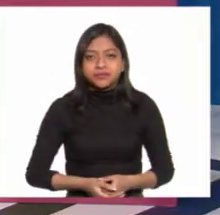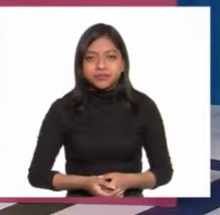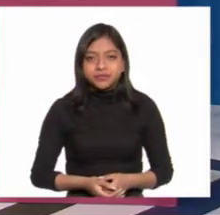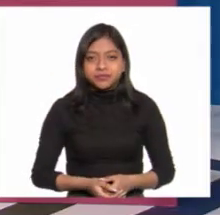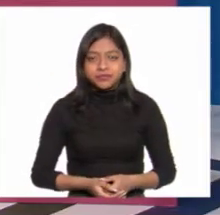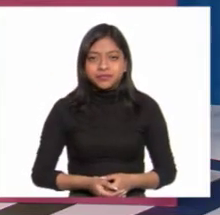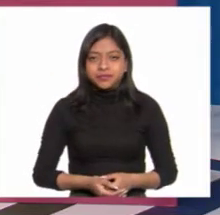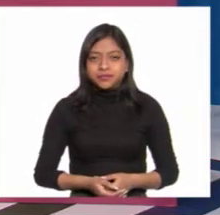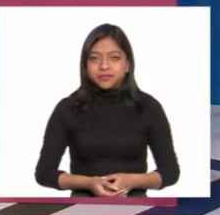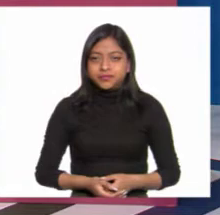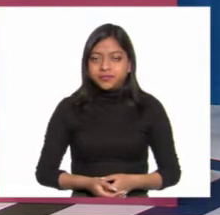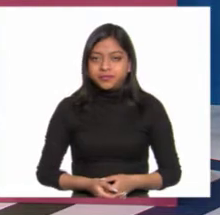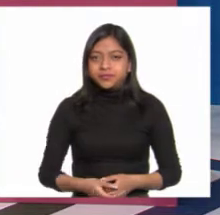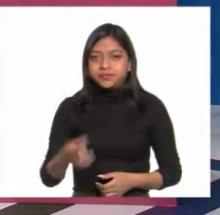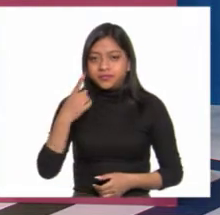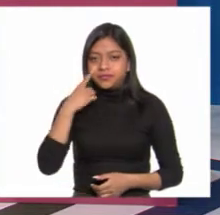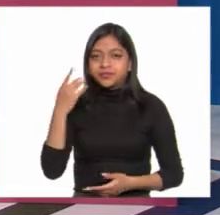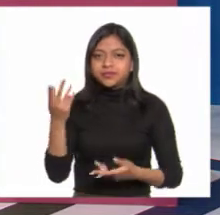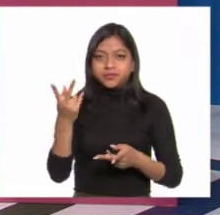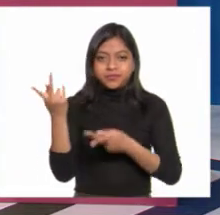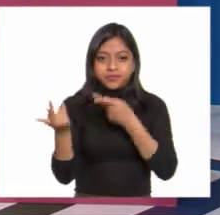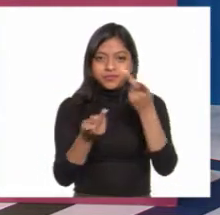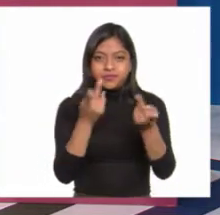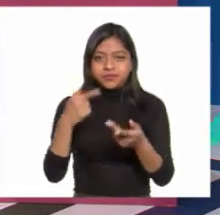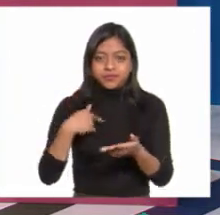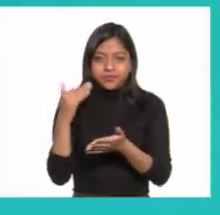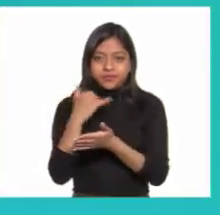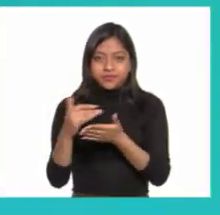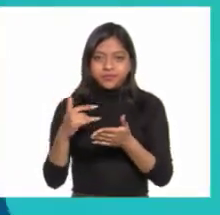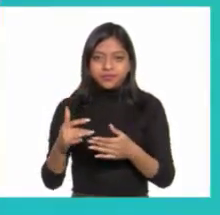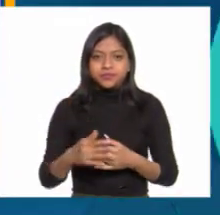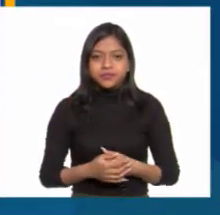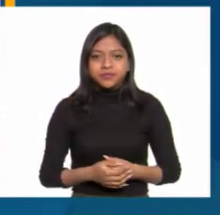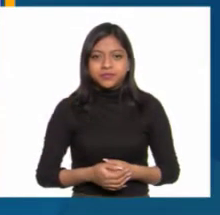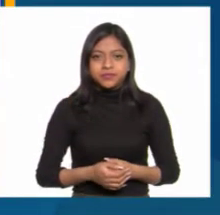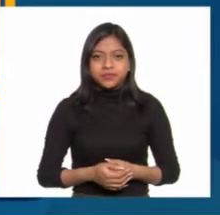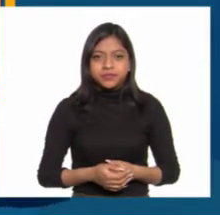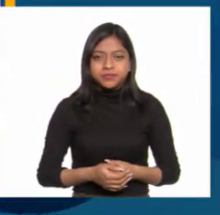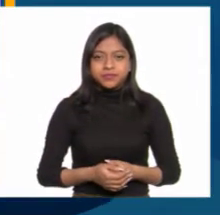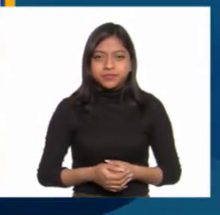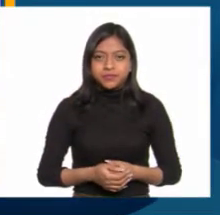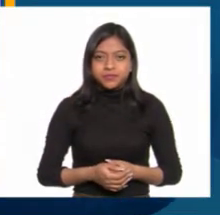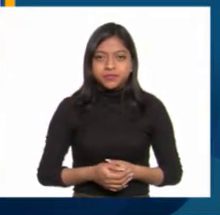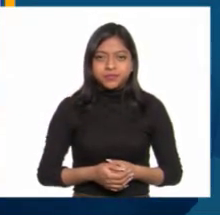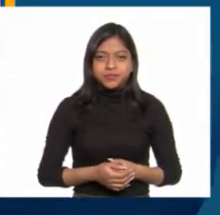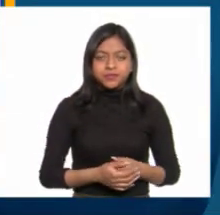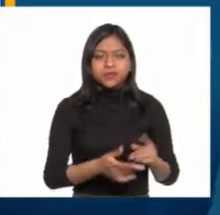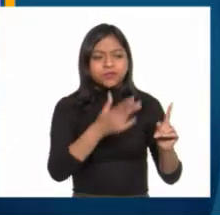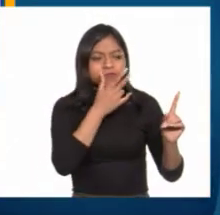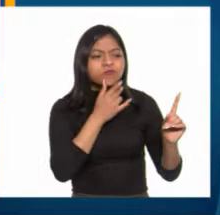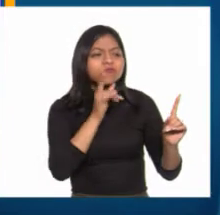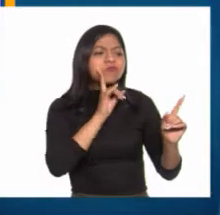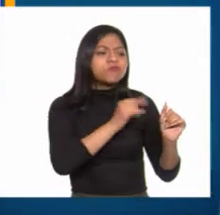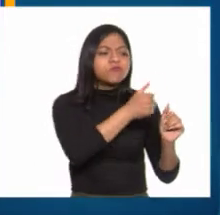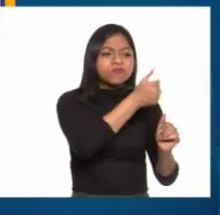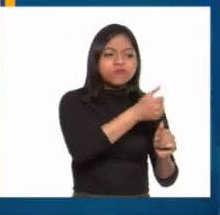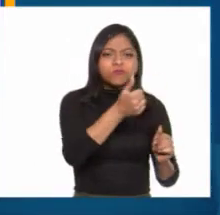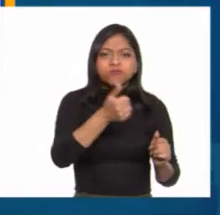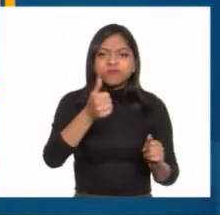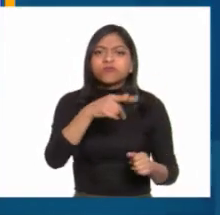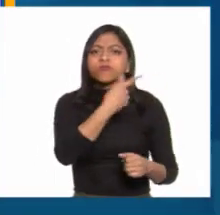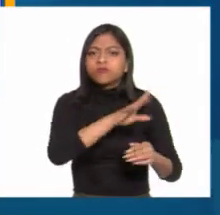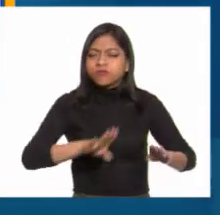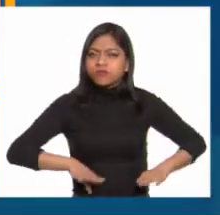¿nos compartes, por favor, cuáles serían las preguntas? Claro, yo las leo. ¿Cuáles son las actitudes de cada uno de los personajes?